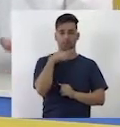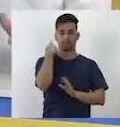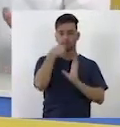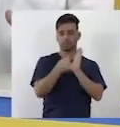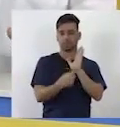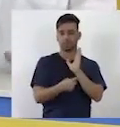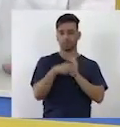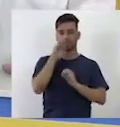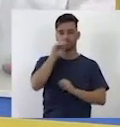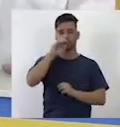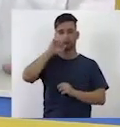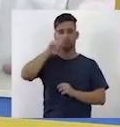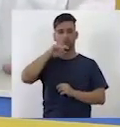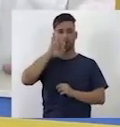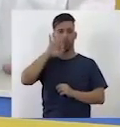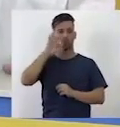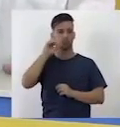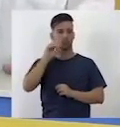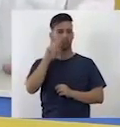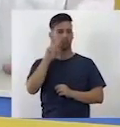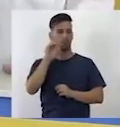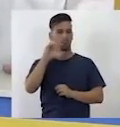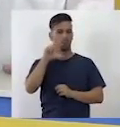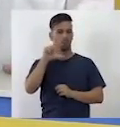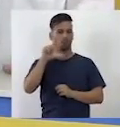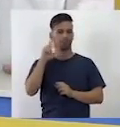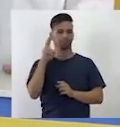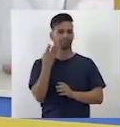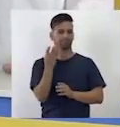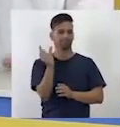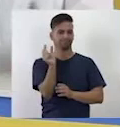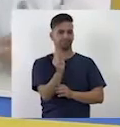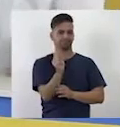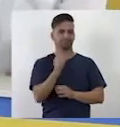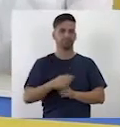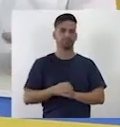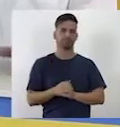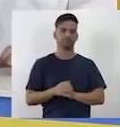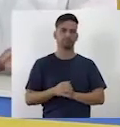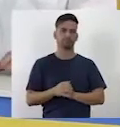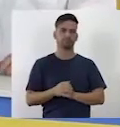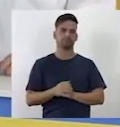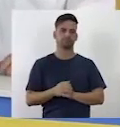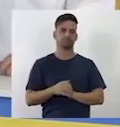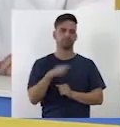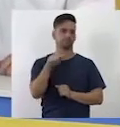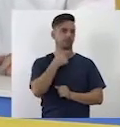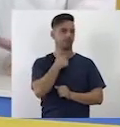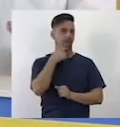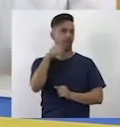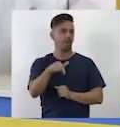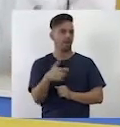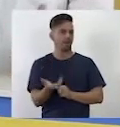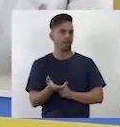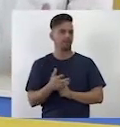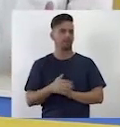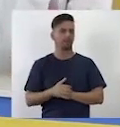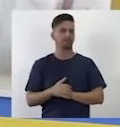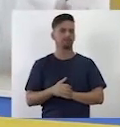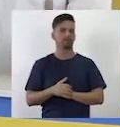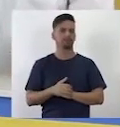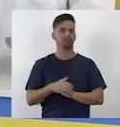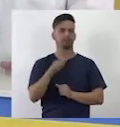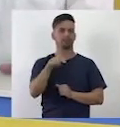de 0.80 volt es poco activo y sin embargo si yo como por ejemplo ese a esa